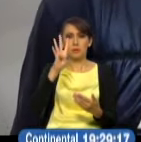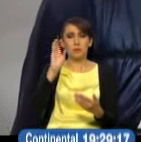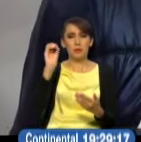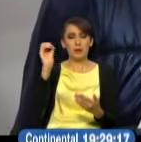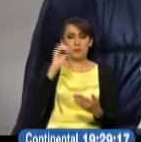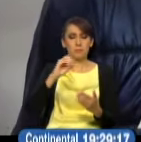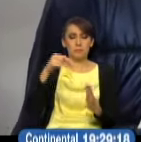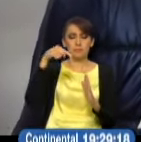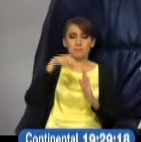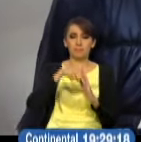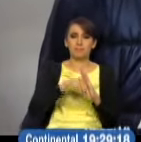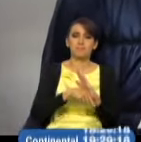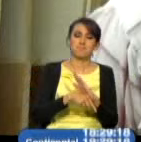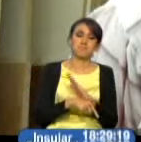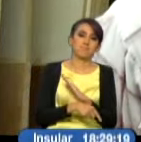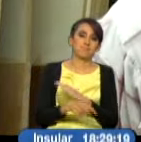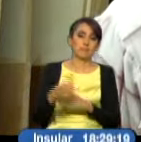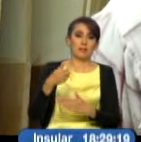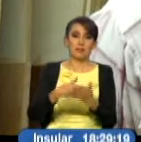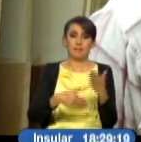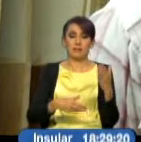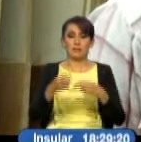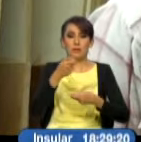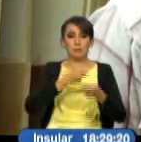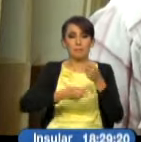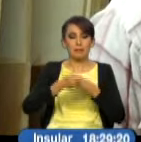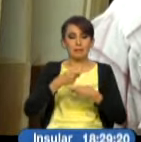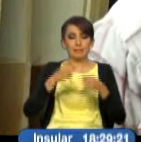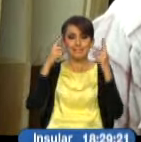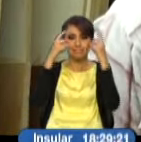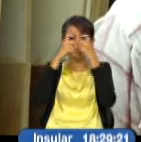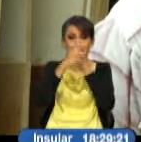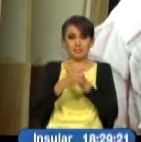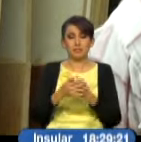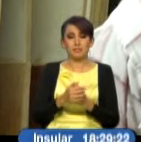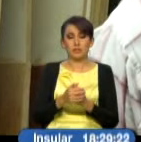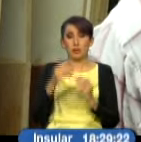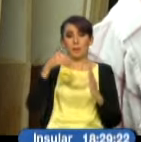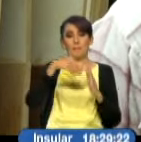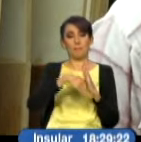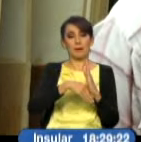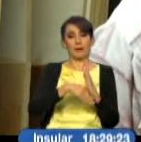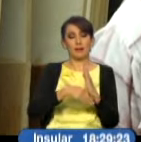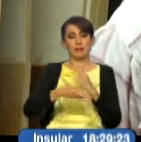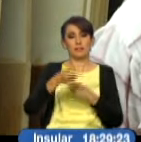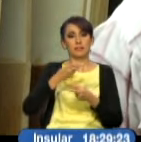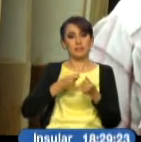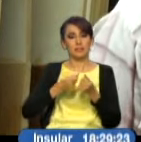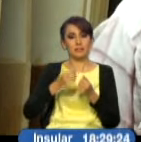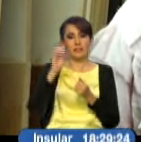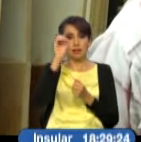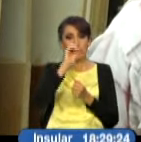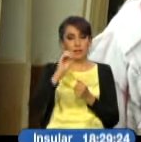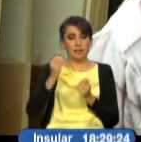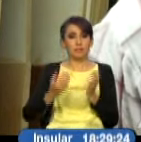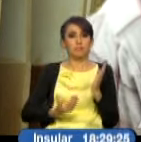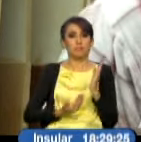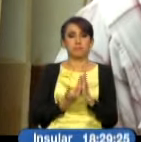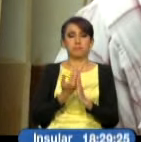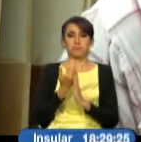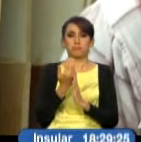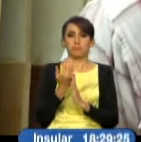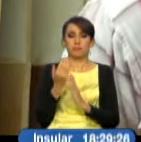40% en la facturación. Fundamentalmente el problema más grave que tiene es la baja del consumo y las tarifas, el aumento de las tarifas y